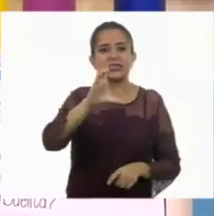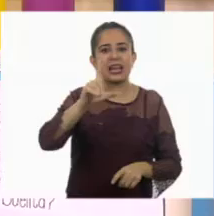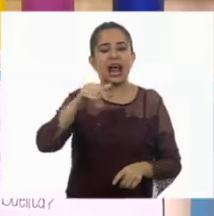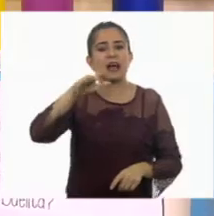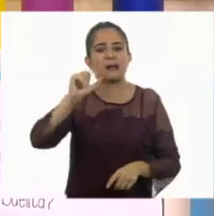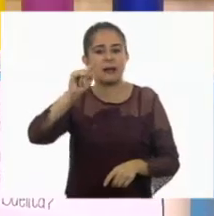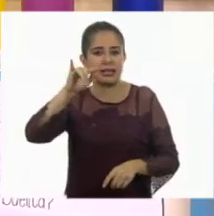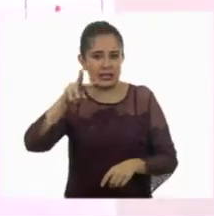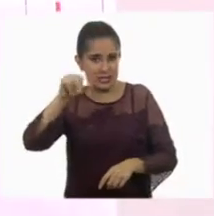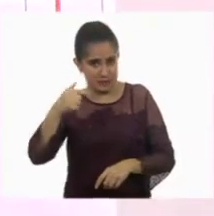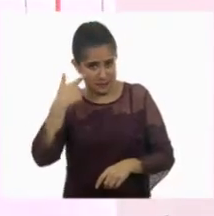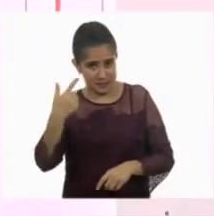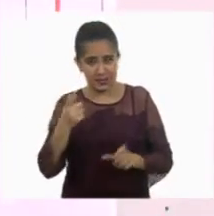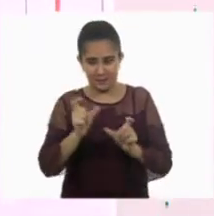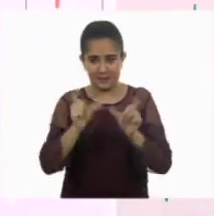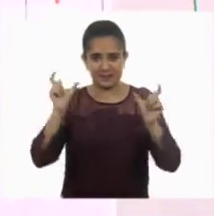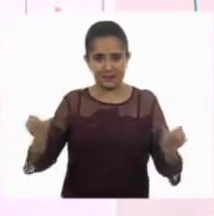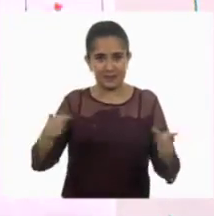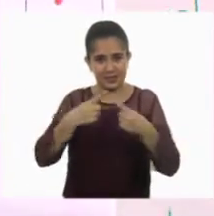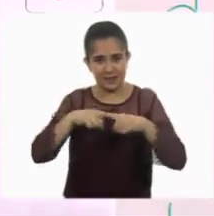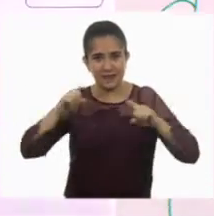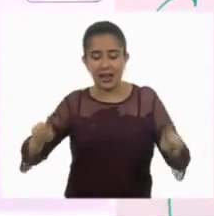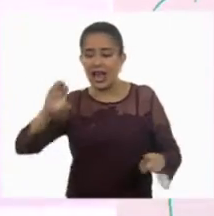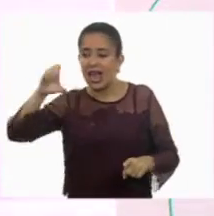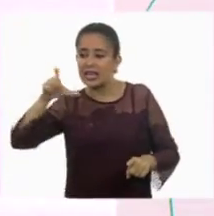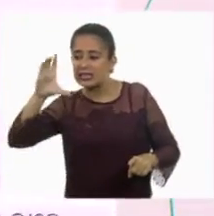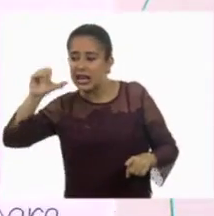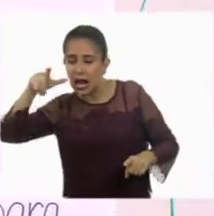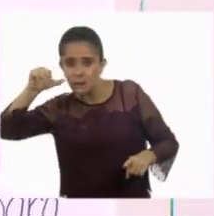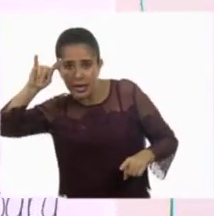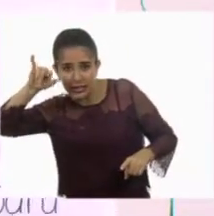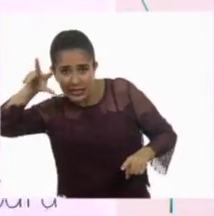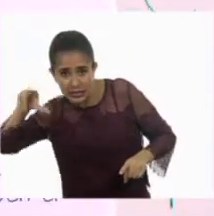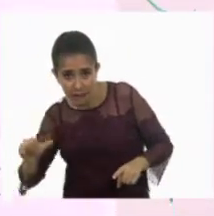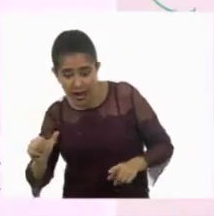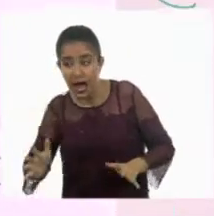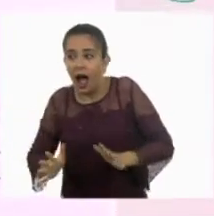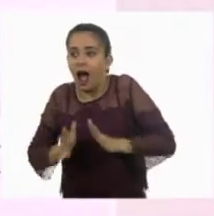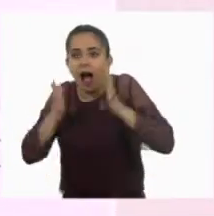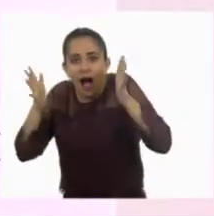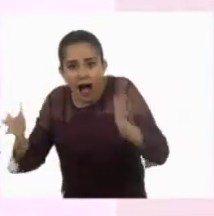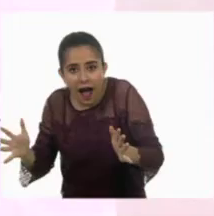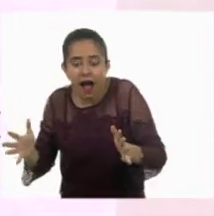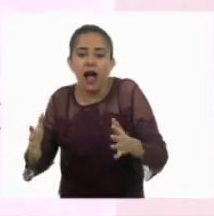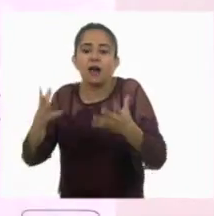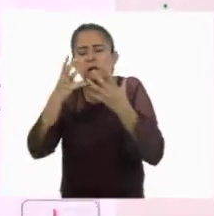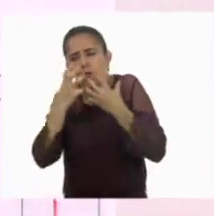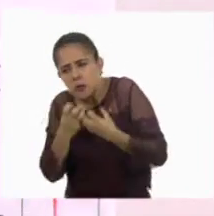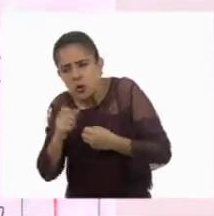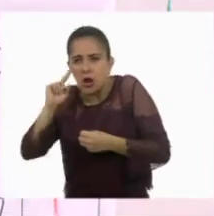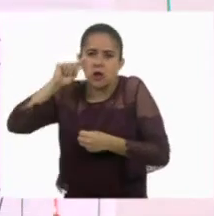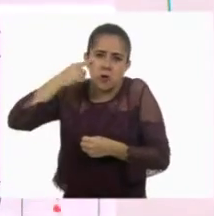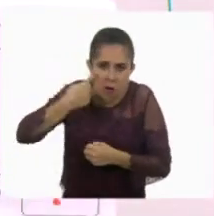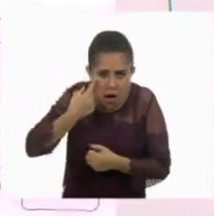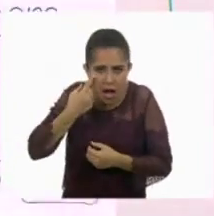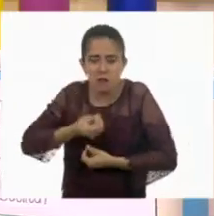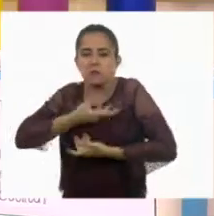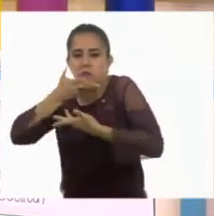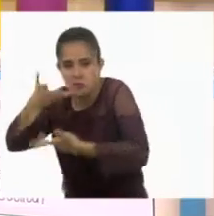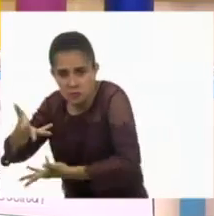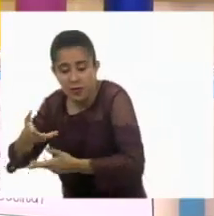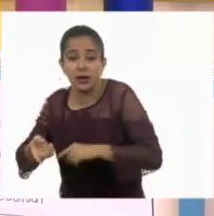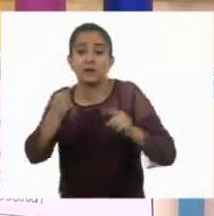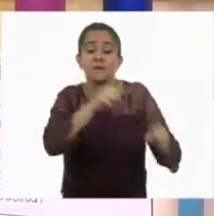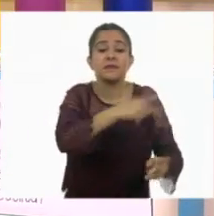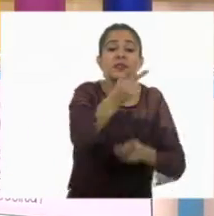la interrogación? ¿Por qué no practicas en tu casa este ejercicio? Vas a ver que es muy interesante y, sobre todo,